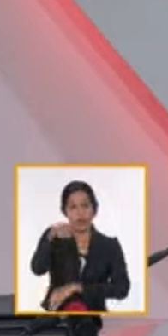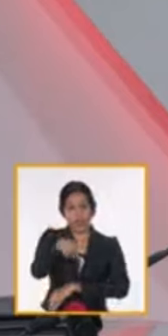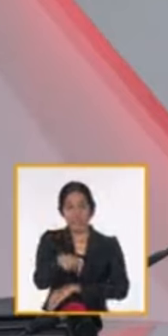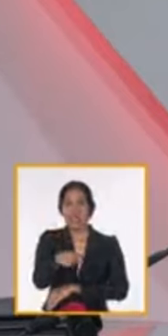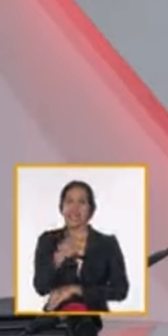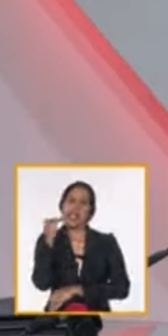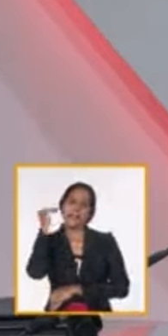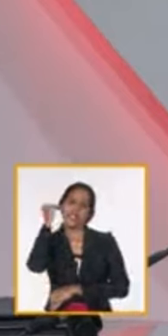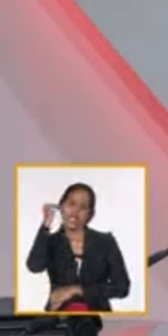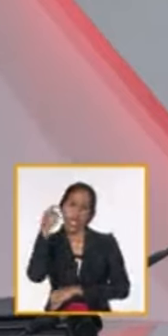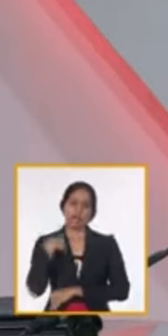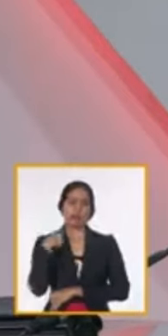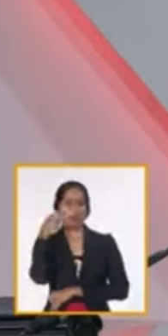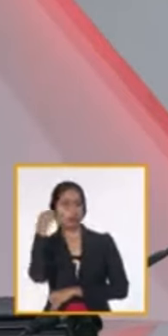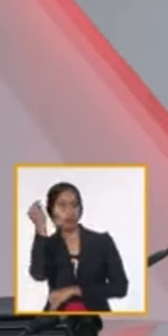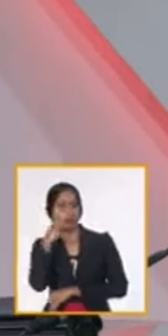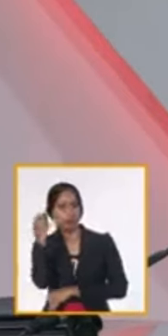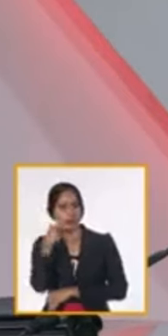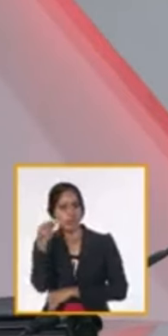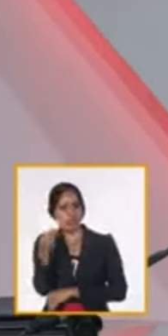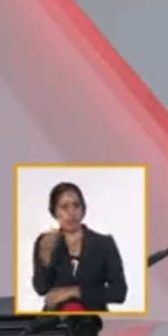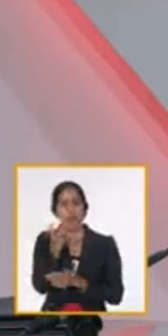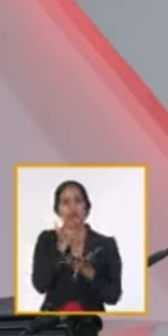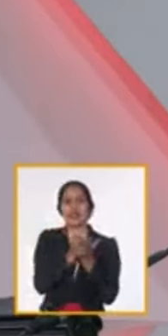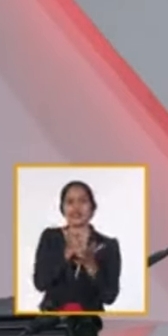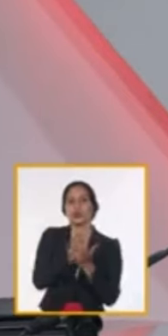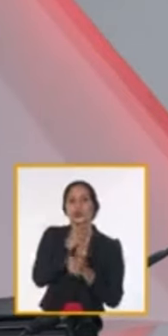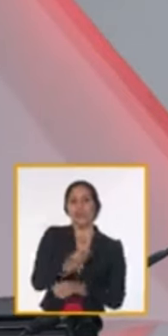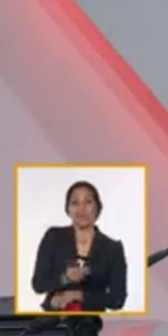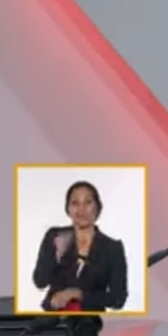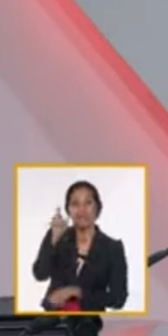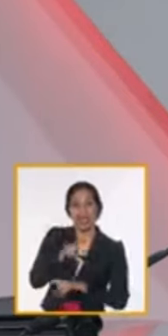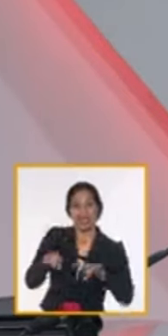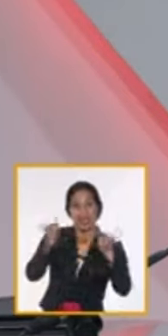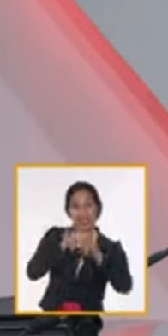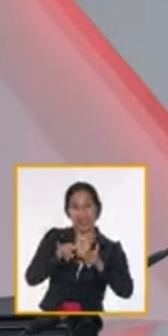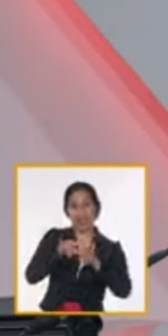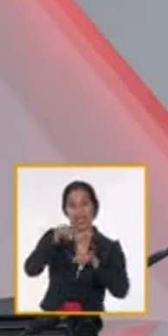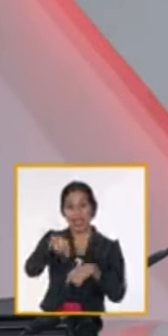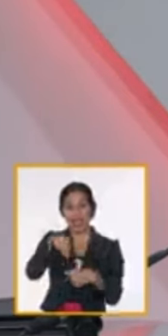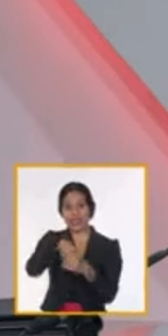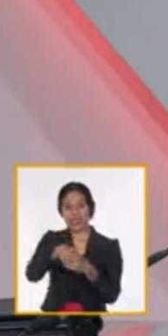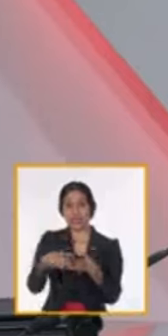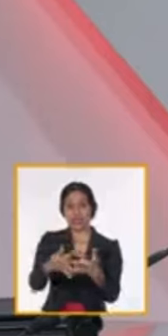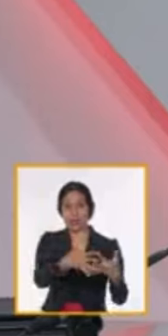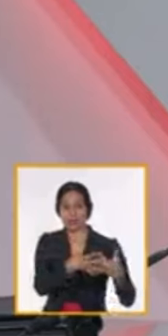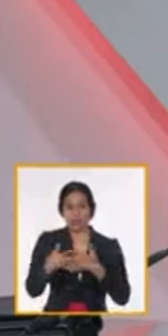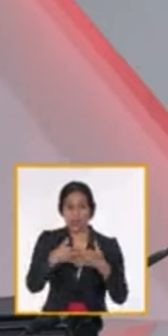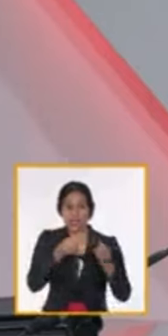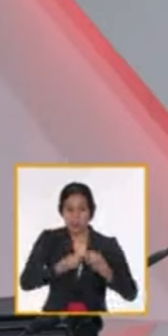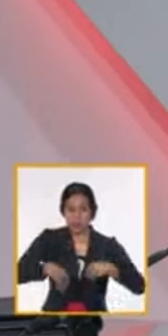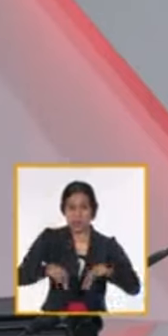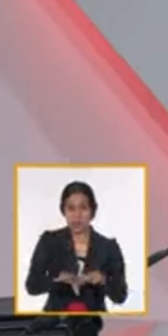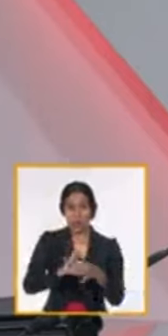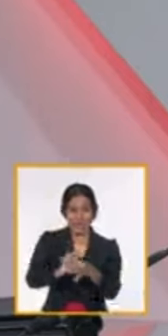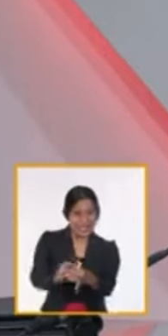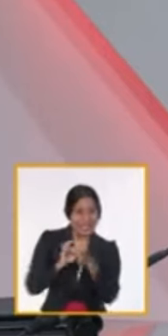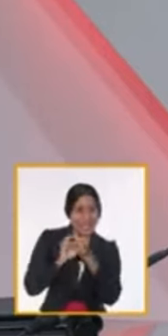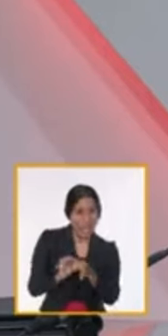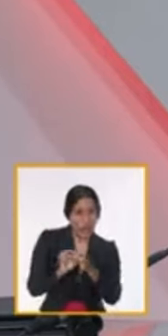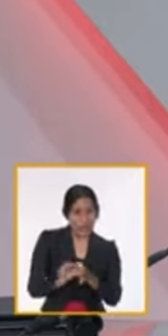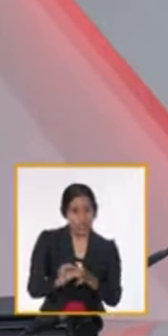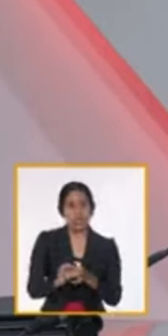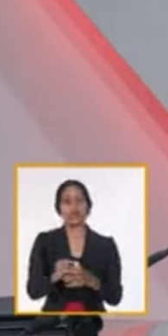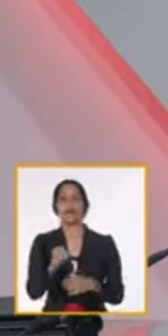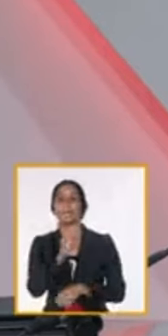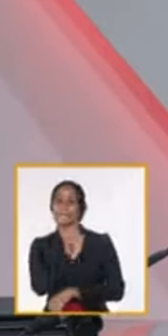capacidad que han tenido los estudiantes de Estados Unidos de en medio de la masacre contra el pueblo palestino salir a mostrar que no hay